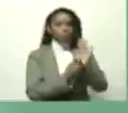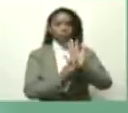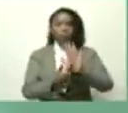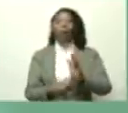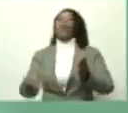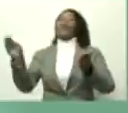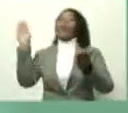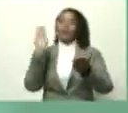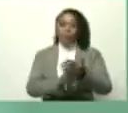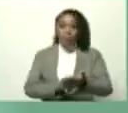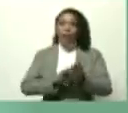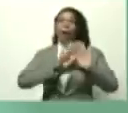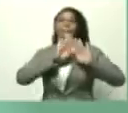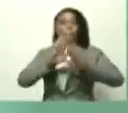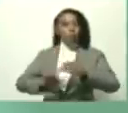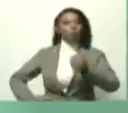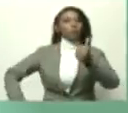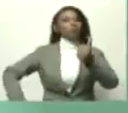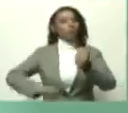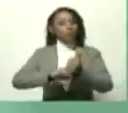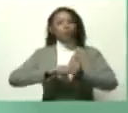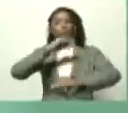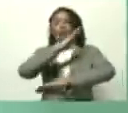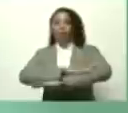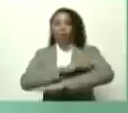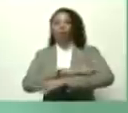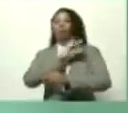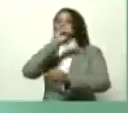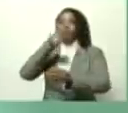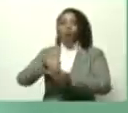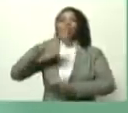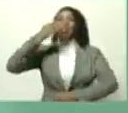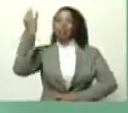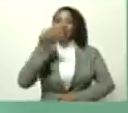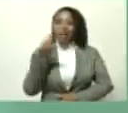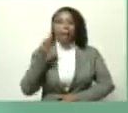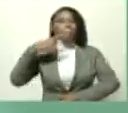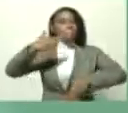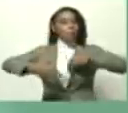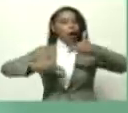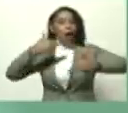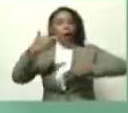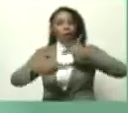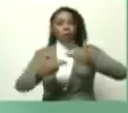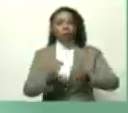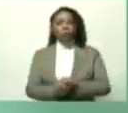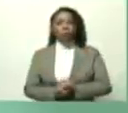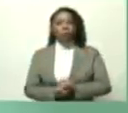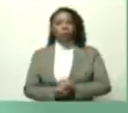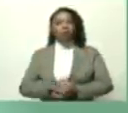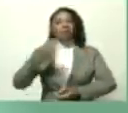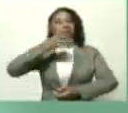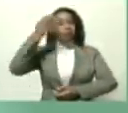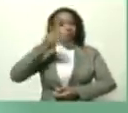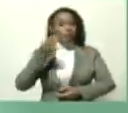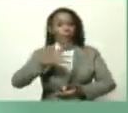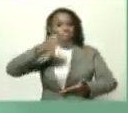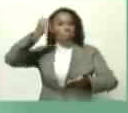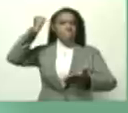vuelven a sustentar la actuación, la intervención de un verdadero criminal, de un verdadero